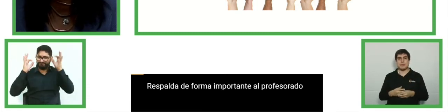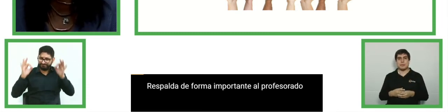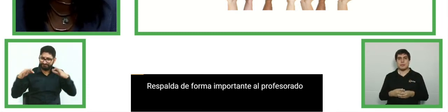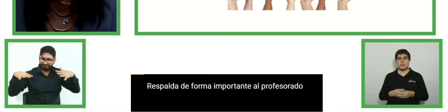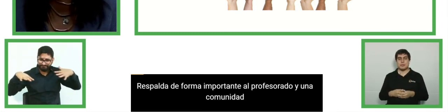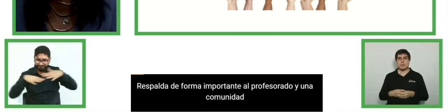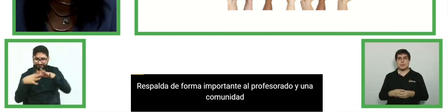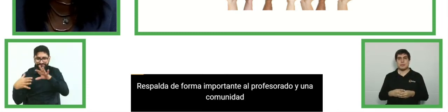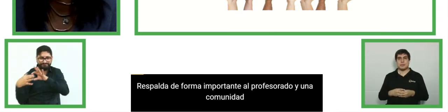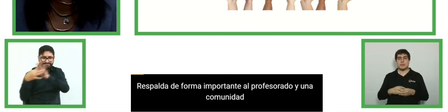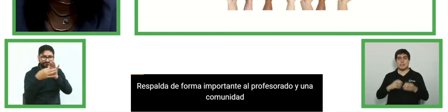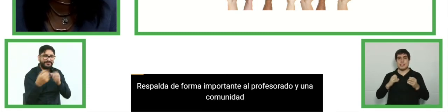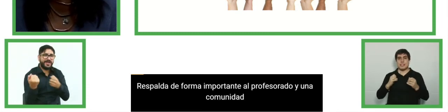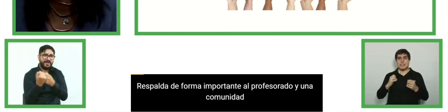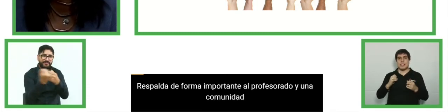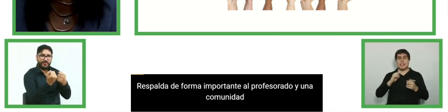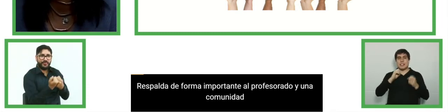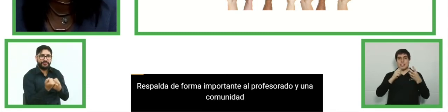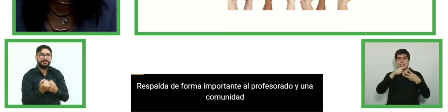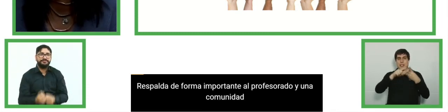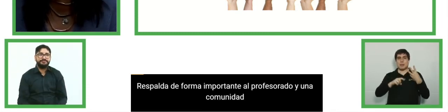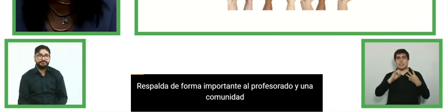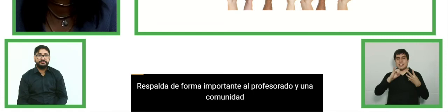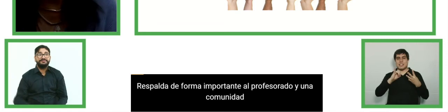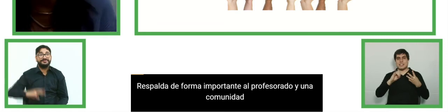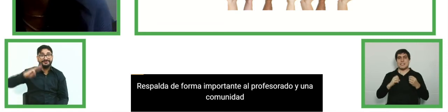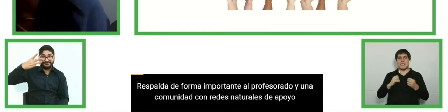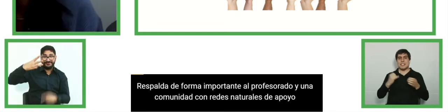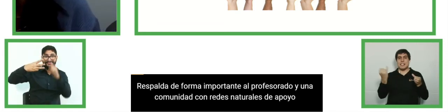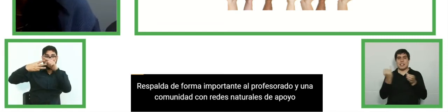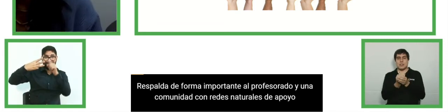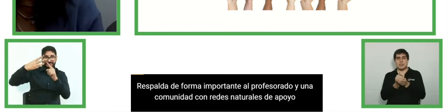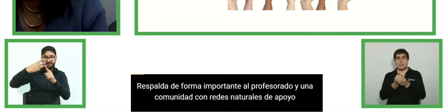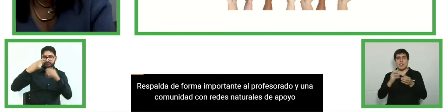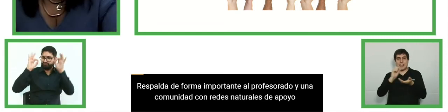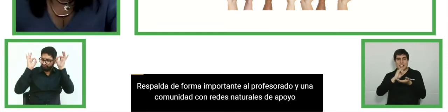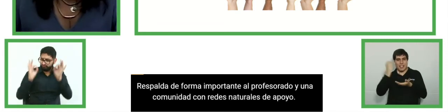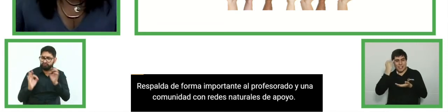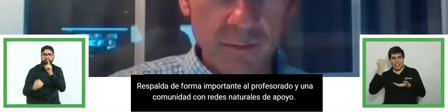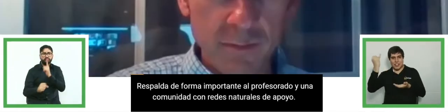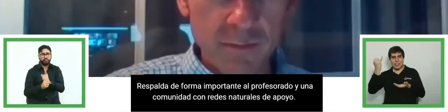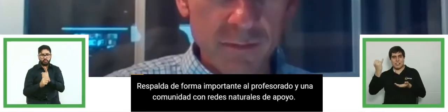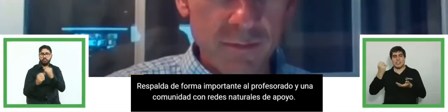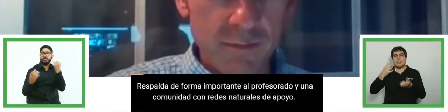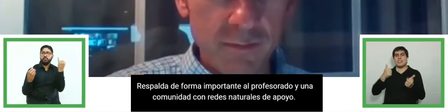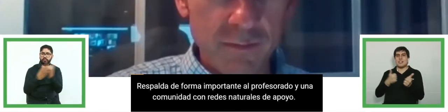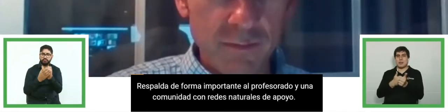I's: inclusión, inspiración e innovación. Gracias.